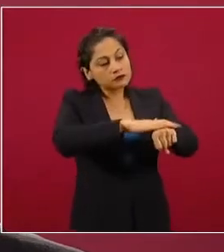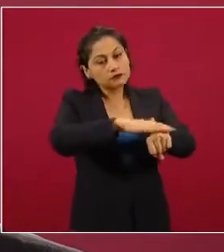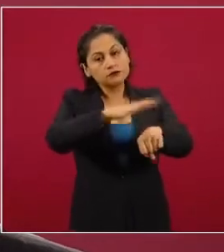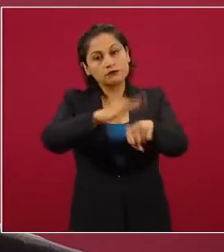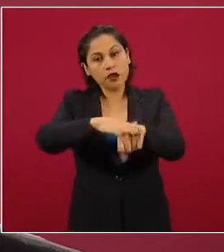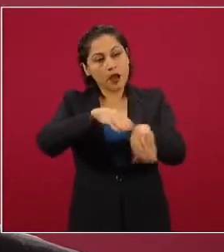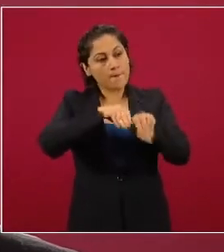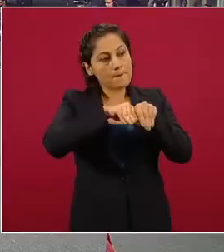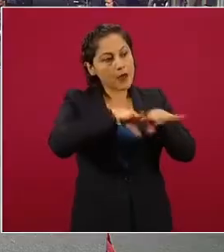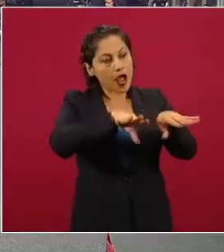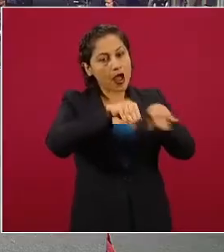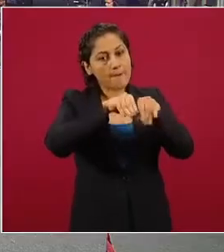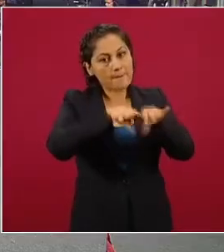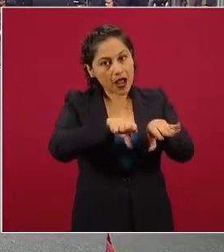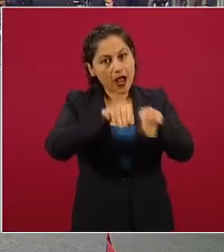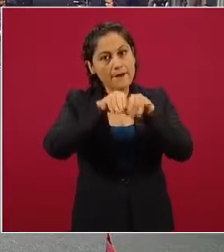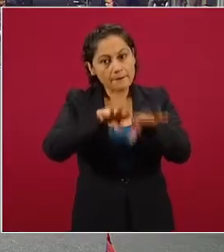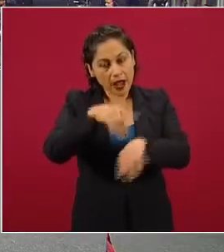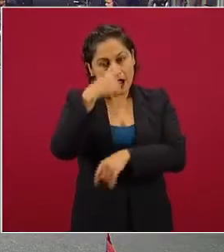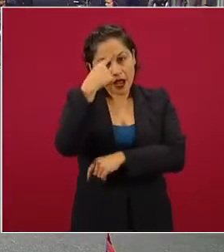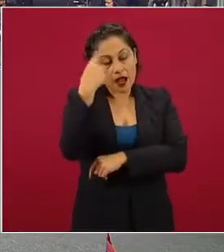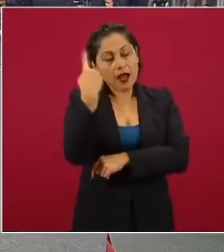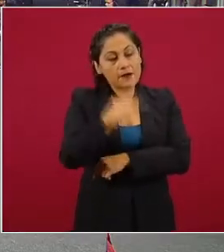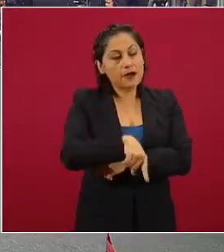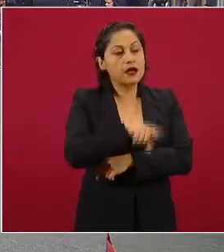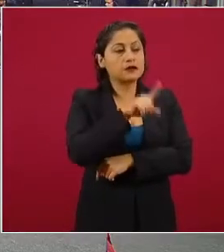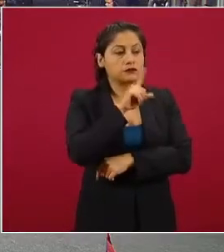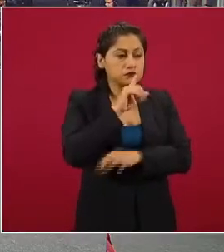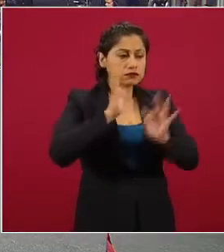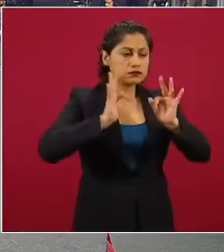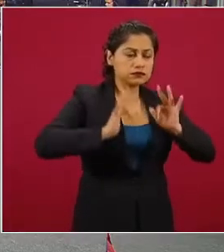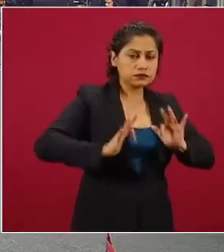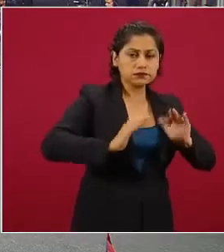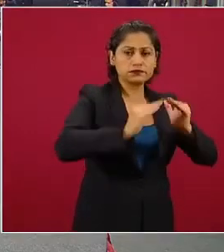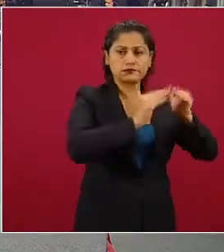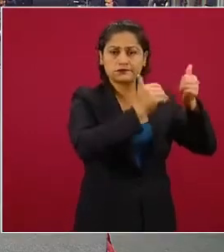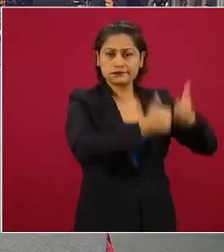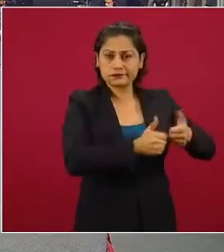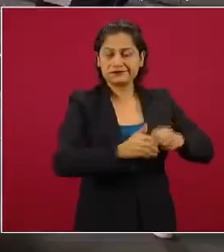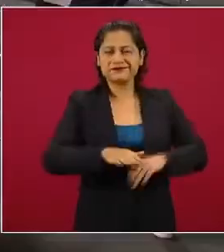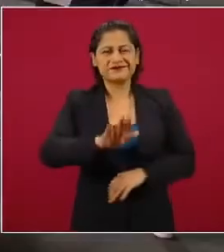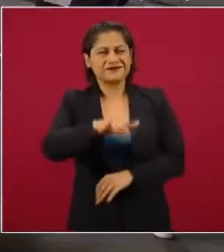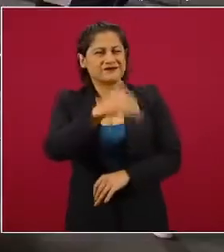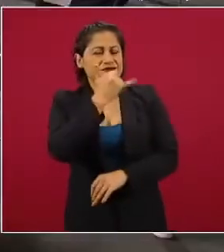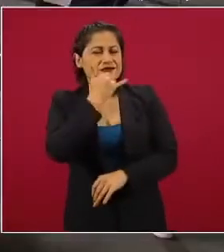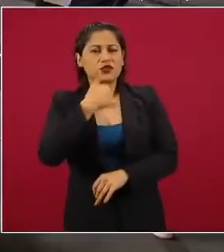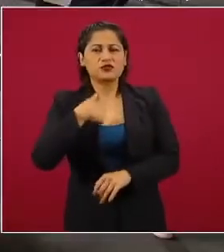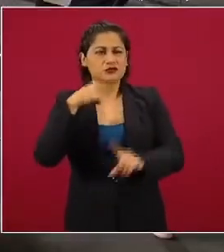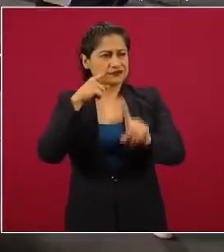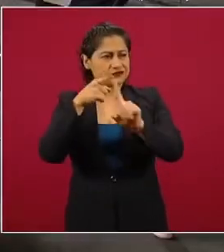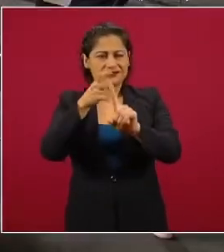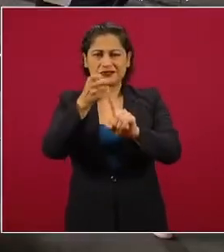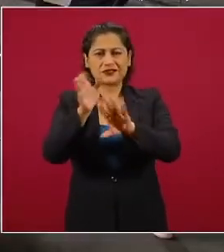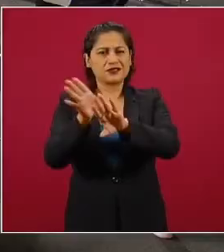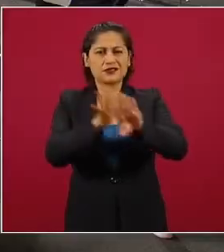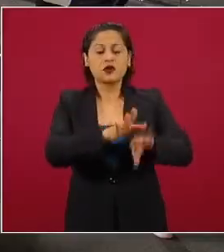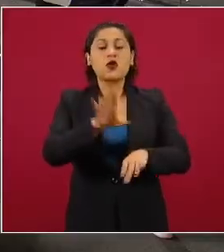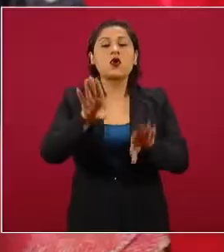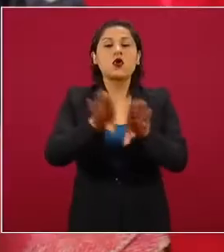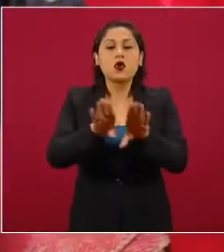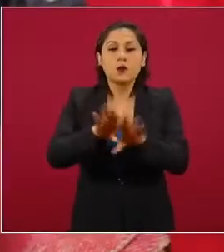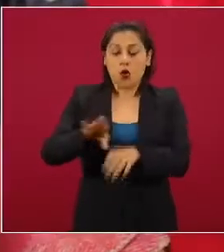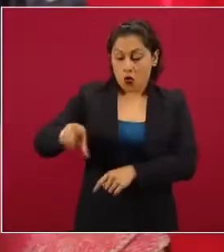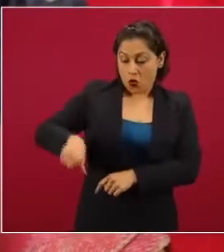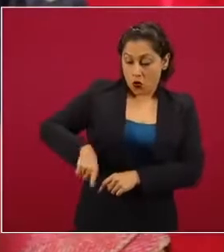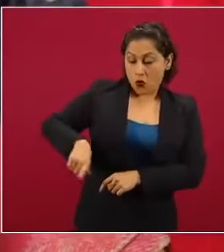Más bien me refiero a la parte no de que el gobierno ordene, sino cómo evitar que se pare la